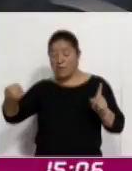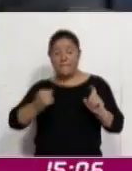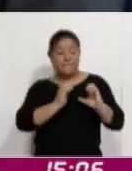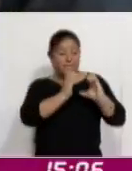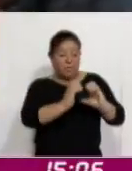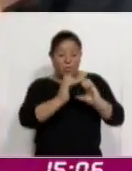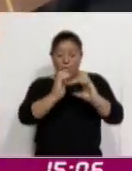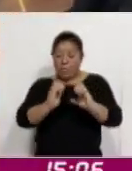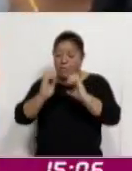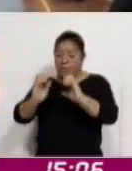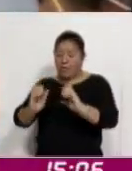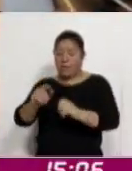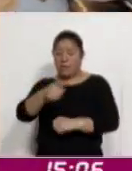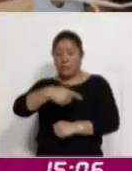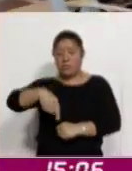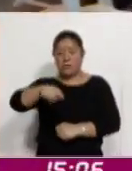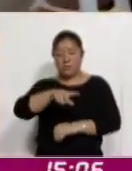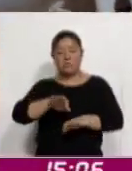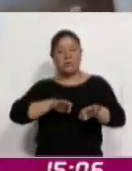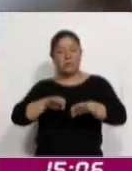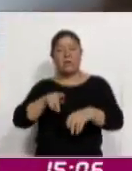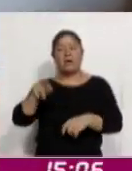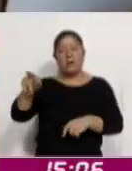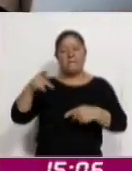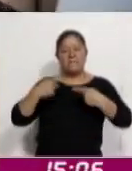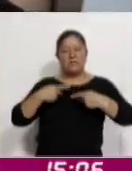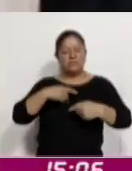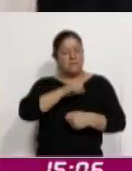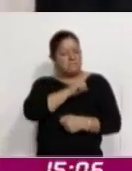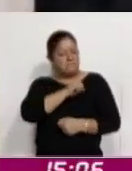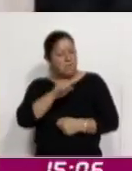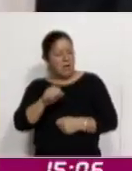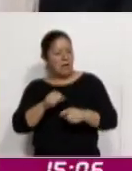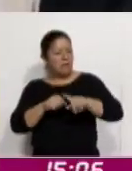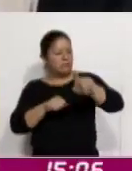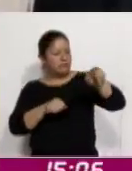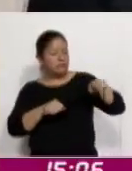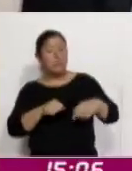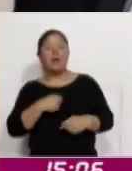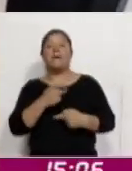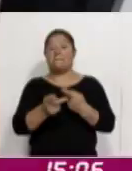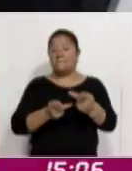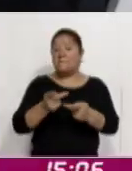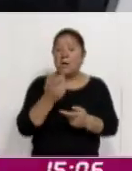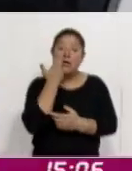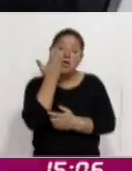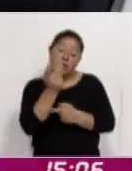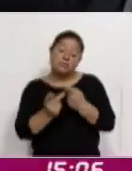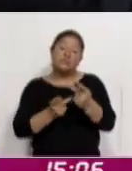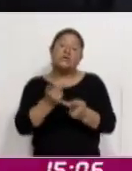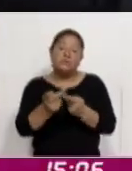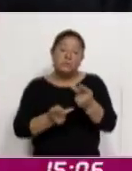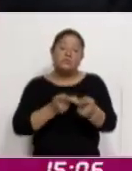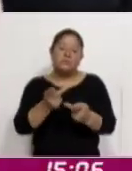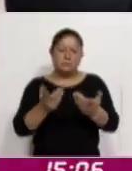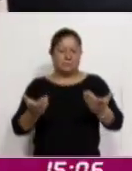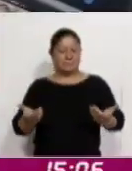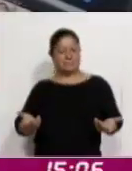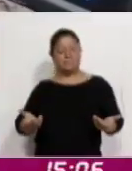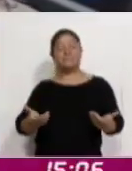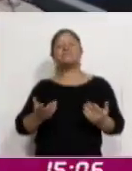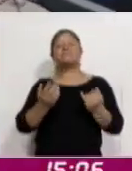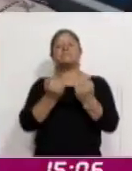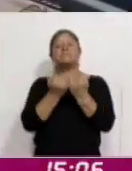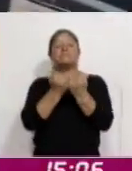cuidado, con las acciones maliciosas relacionadas con préstamos inmediatos a través de internet, así como un fraude